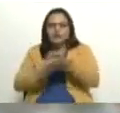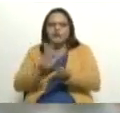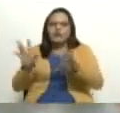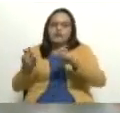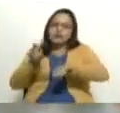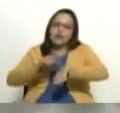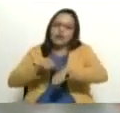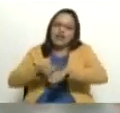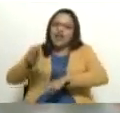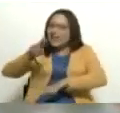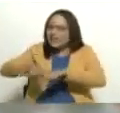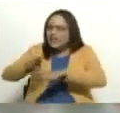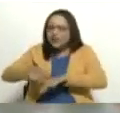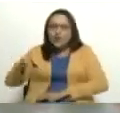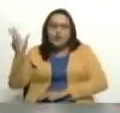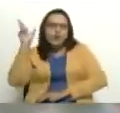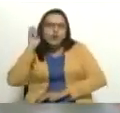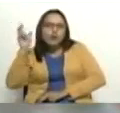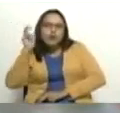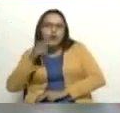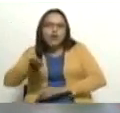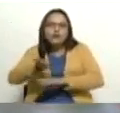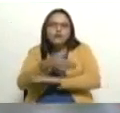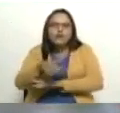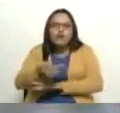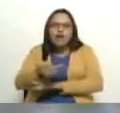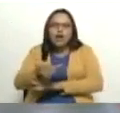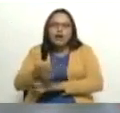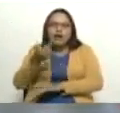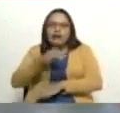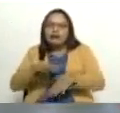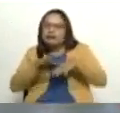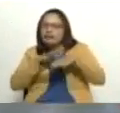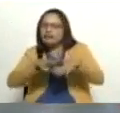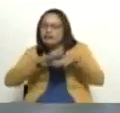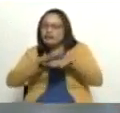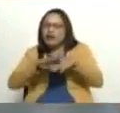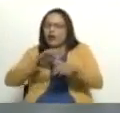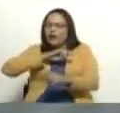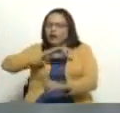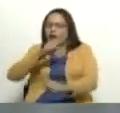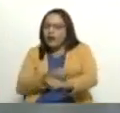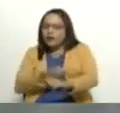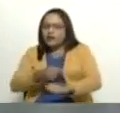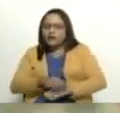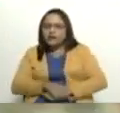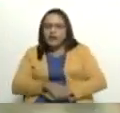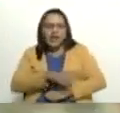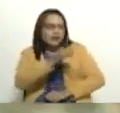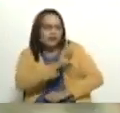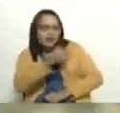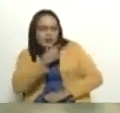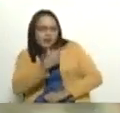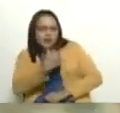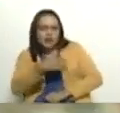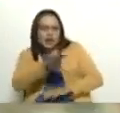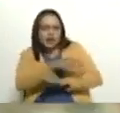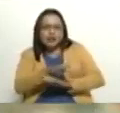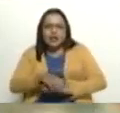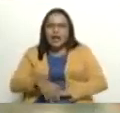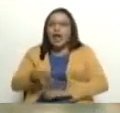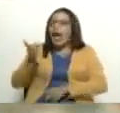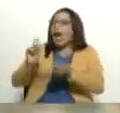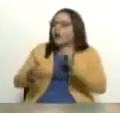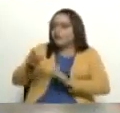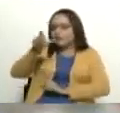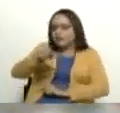Por ejemplo, un niño que hace escuchando estas canciones que son un tanto fuertes. Entonces, ¿te gusta o no te gusta? Sí, me gustan algunos